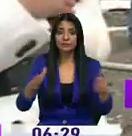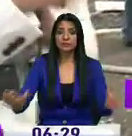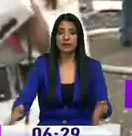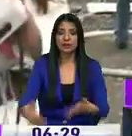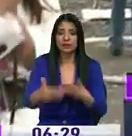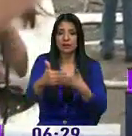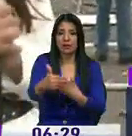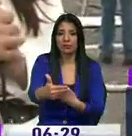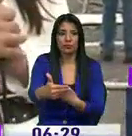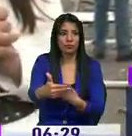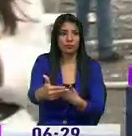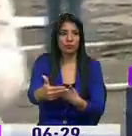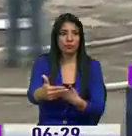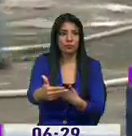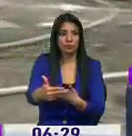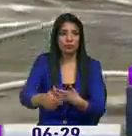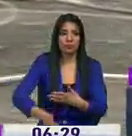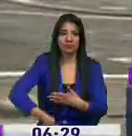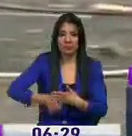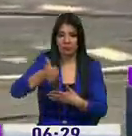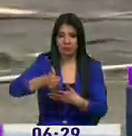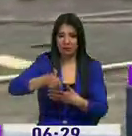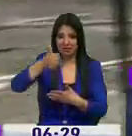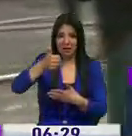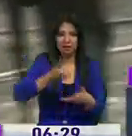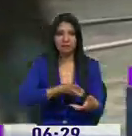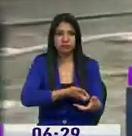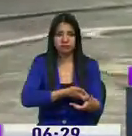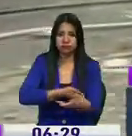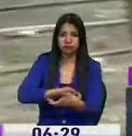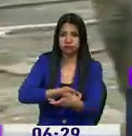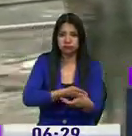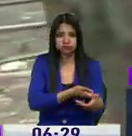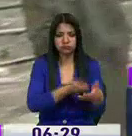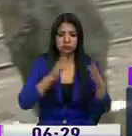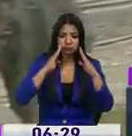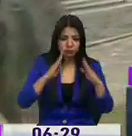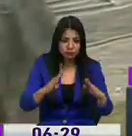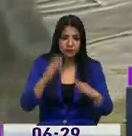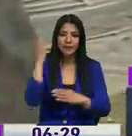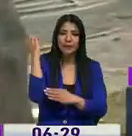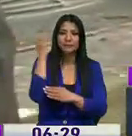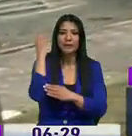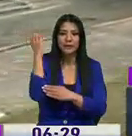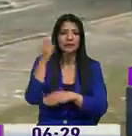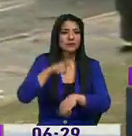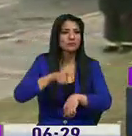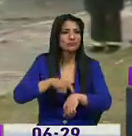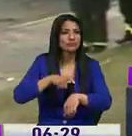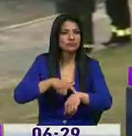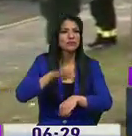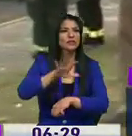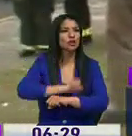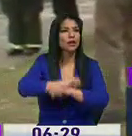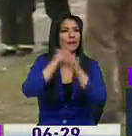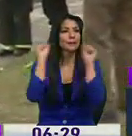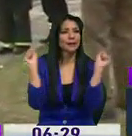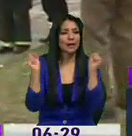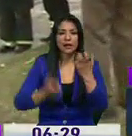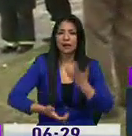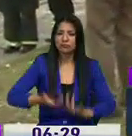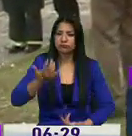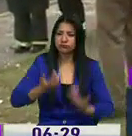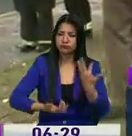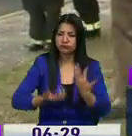obviamente porque hay personal y logística del cuerpo de bomberos atendiendo esta emergencia que fue alrededor de las 5 de la mañana además